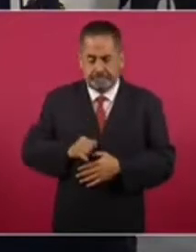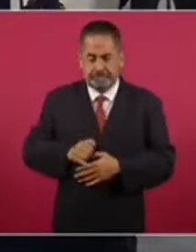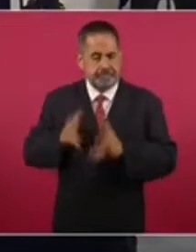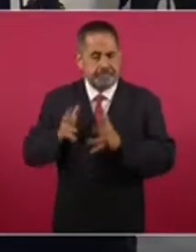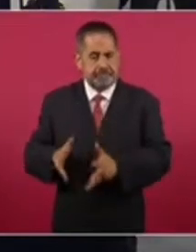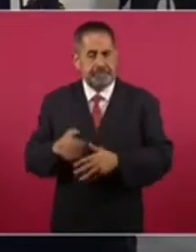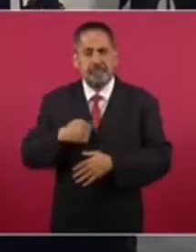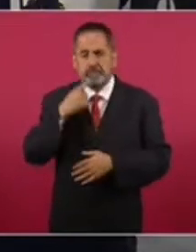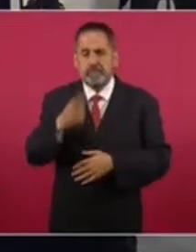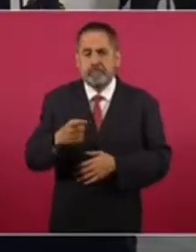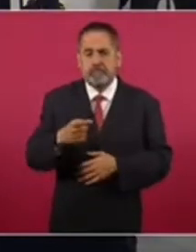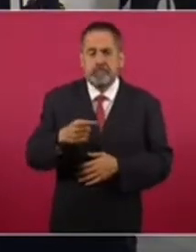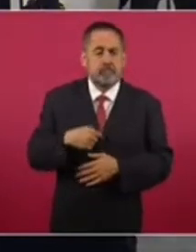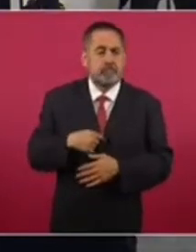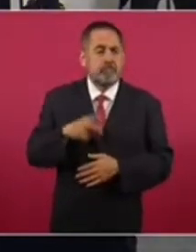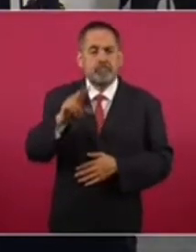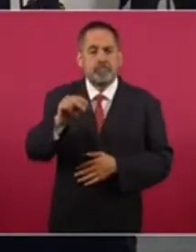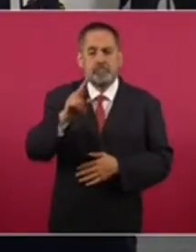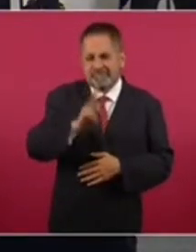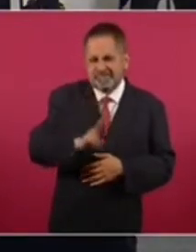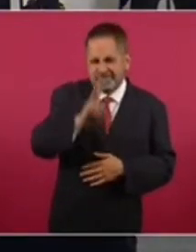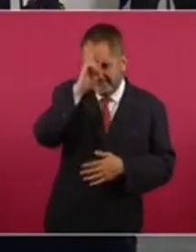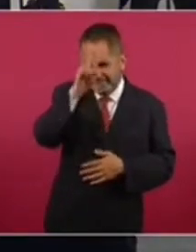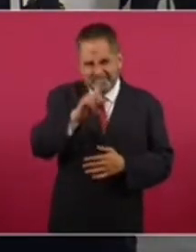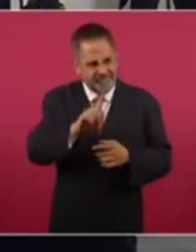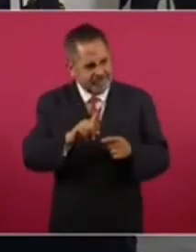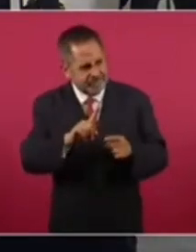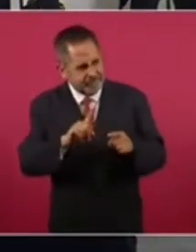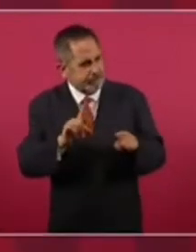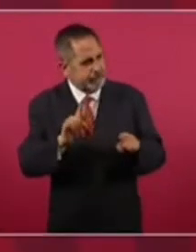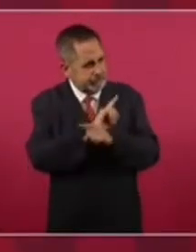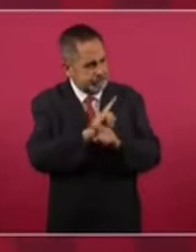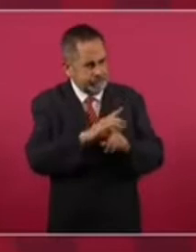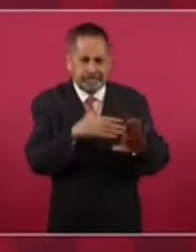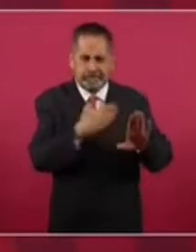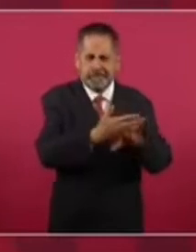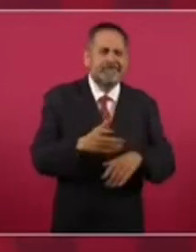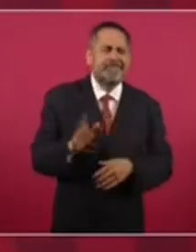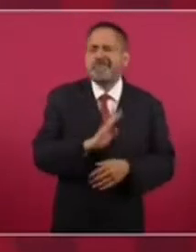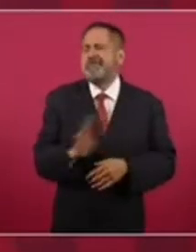Dije que no era mi fuerte la venganza y que